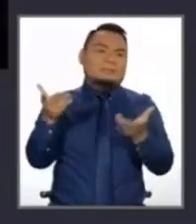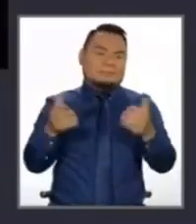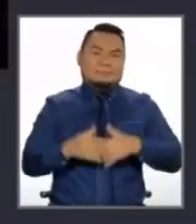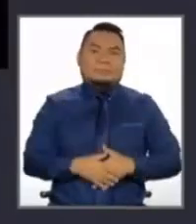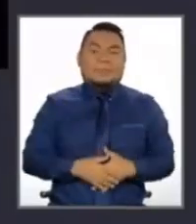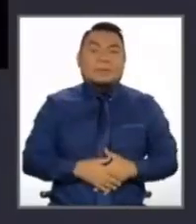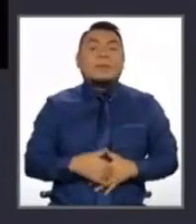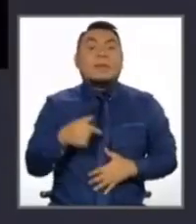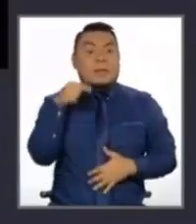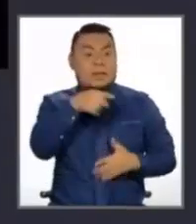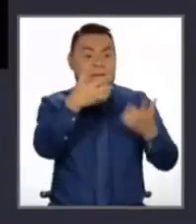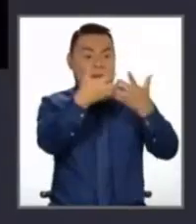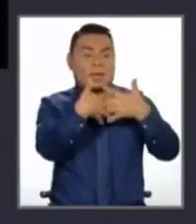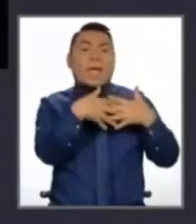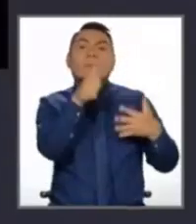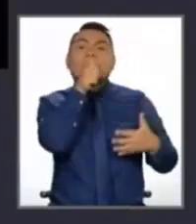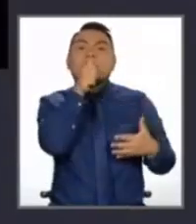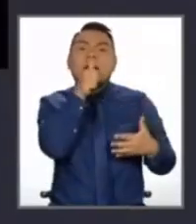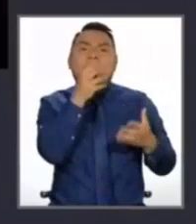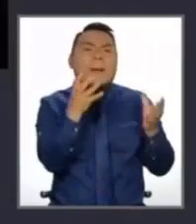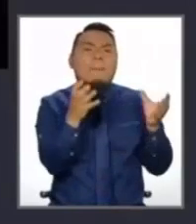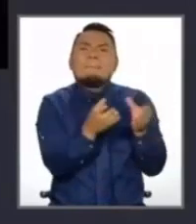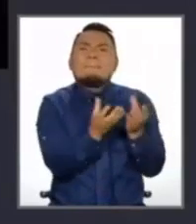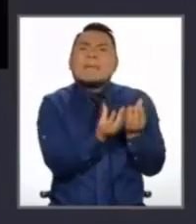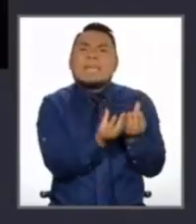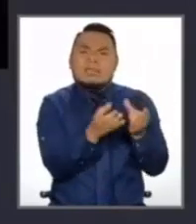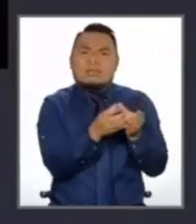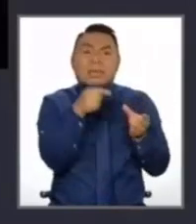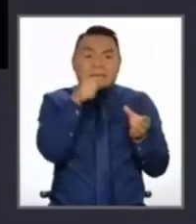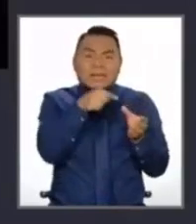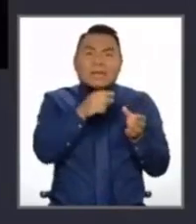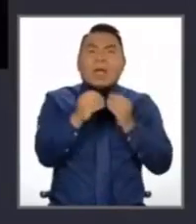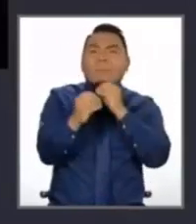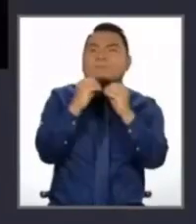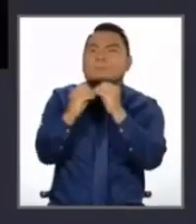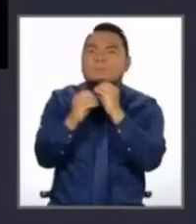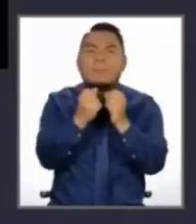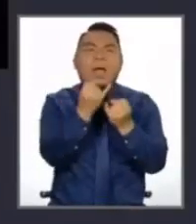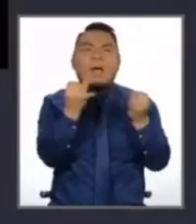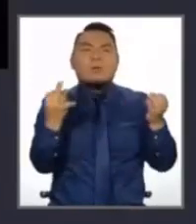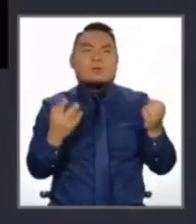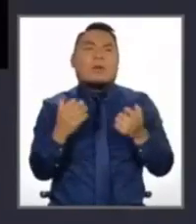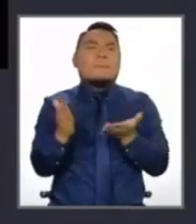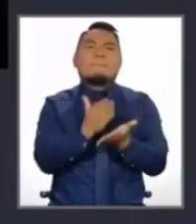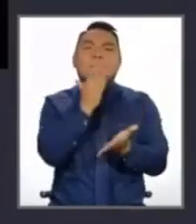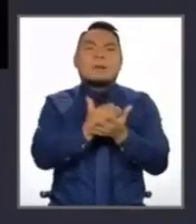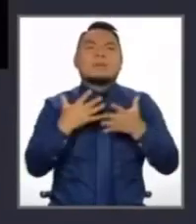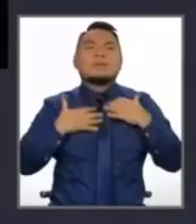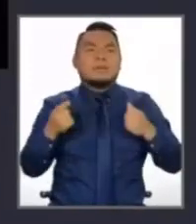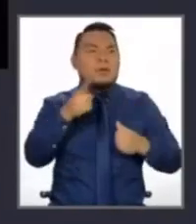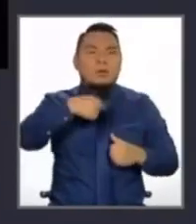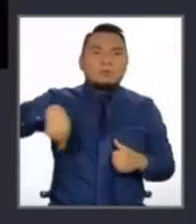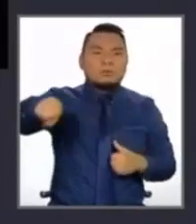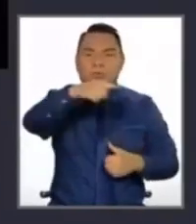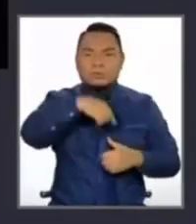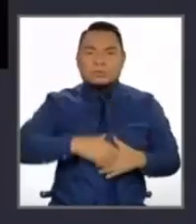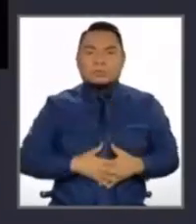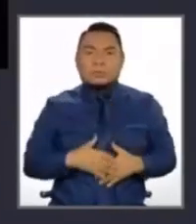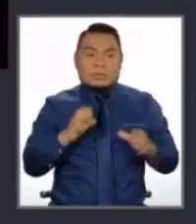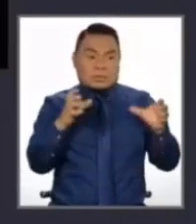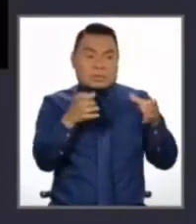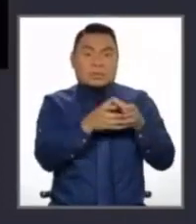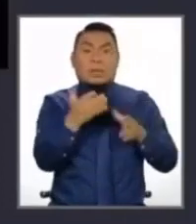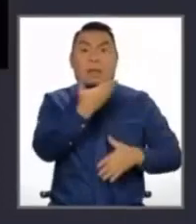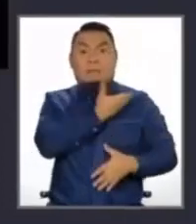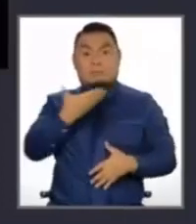El sector privado es pequeño y soluciona una pequeña parte de los grandes problemas de salud de todos ustedes. El